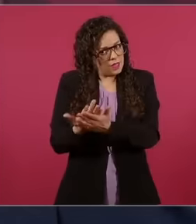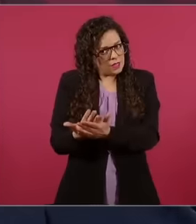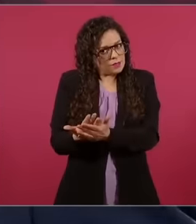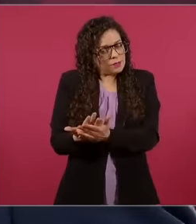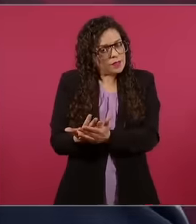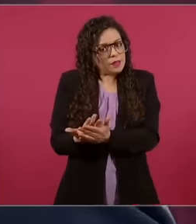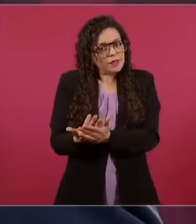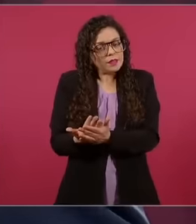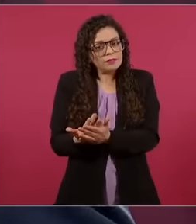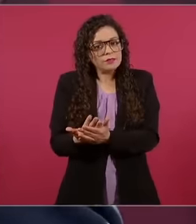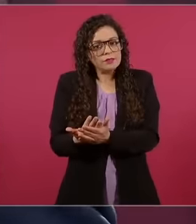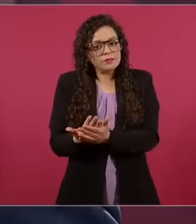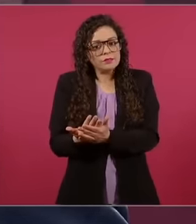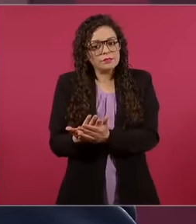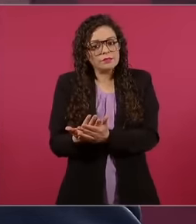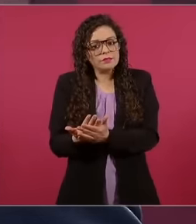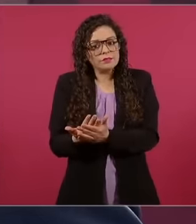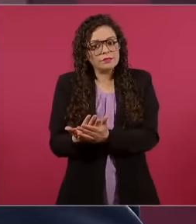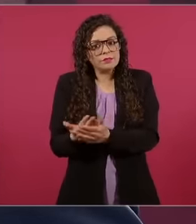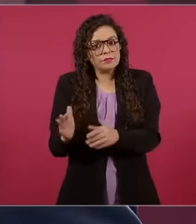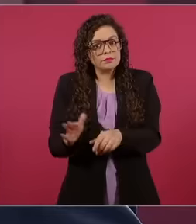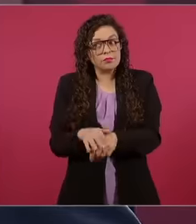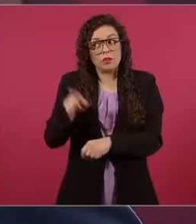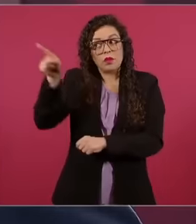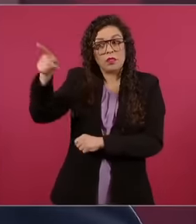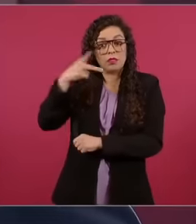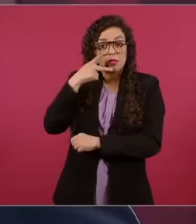O sea, que no se actúe así.